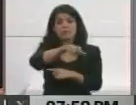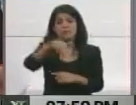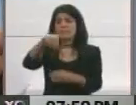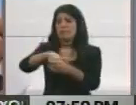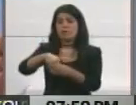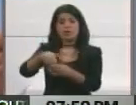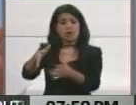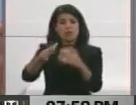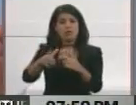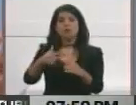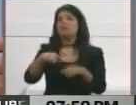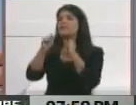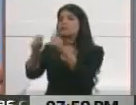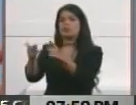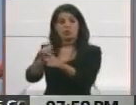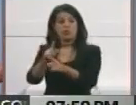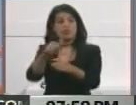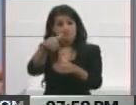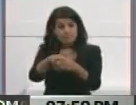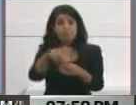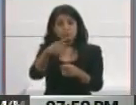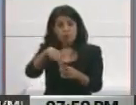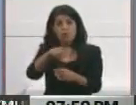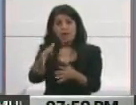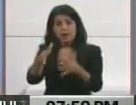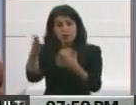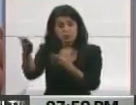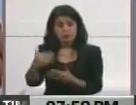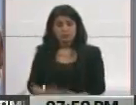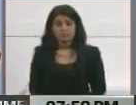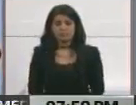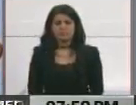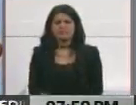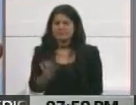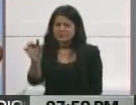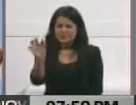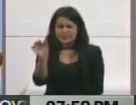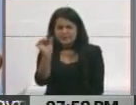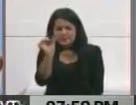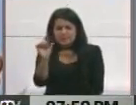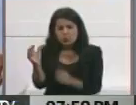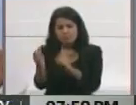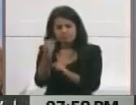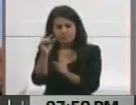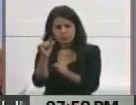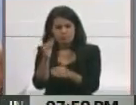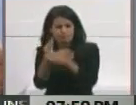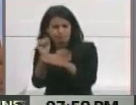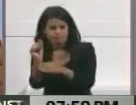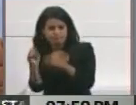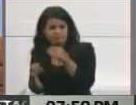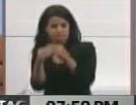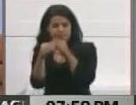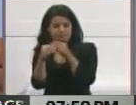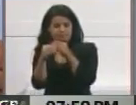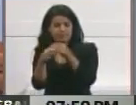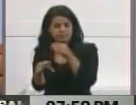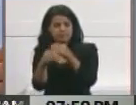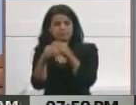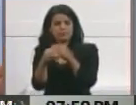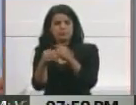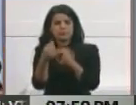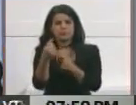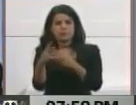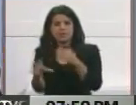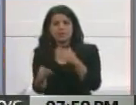discursos en los cuales y y aquí lo atajo se coloca la eh autoridad